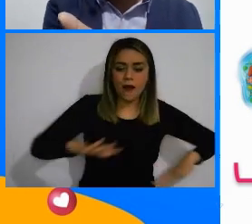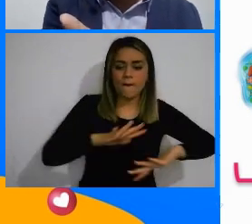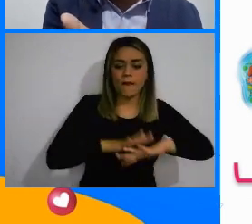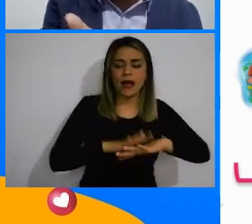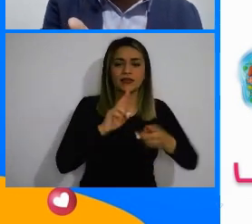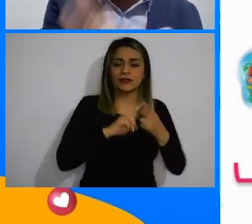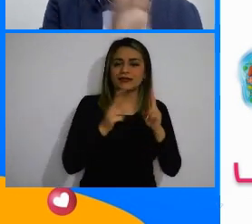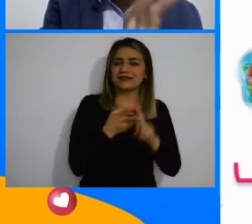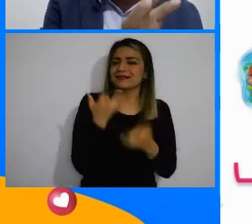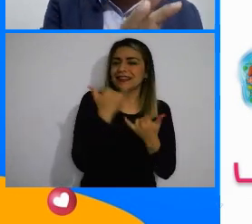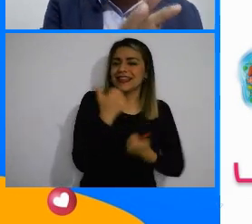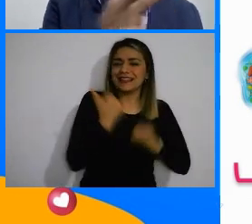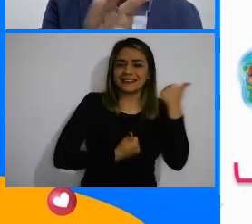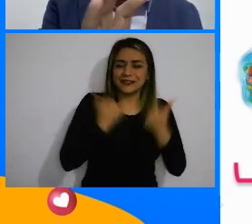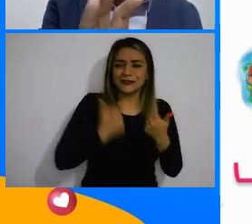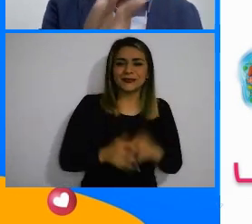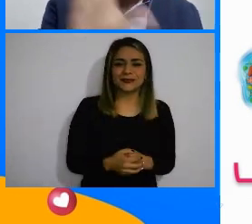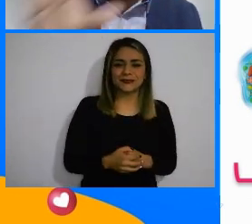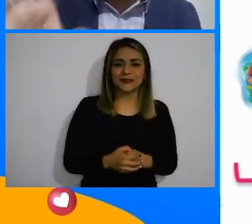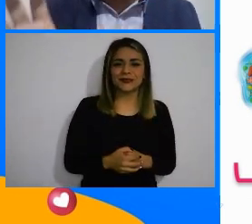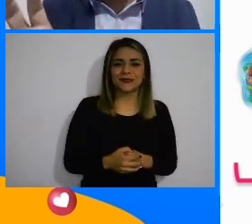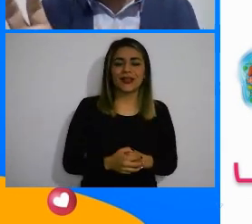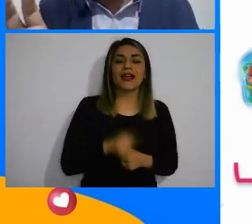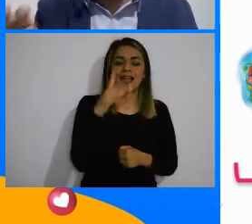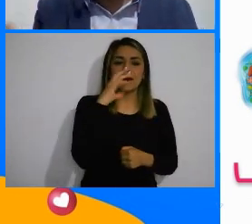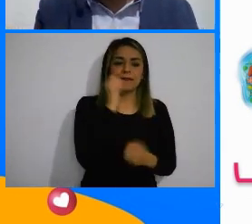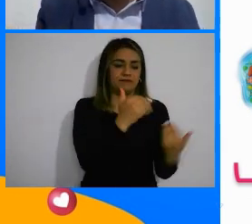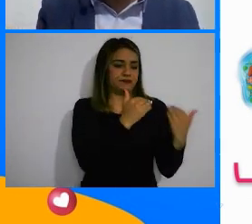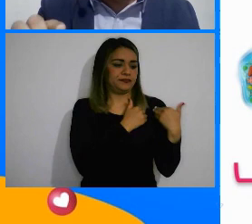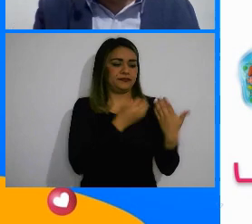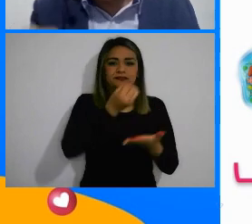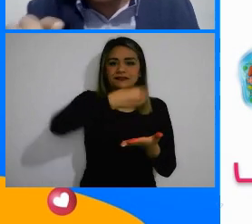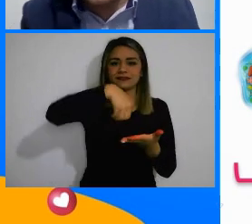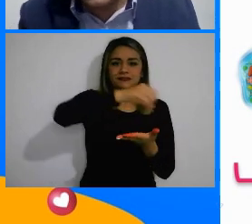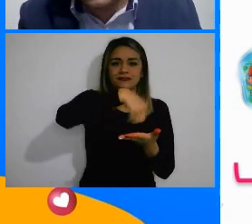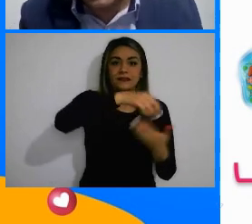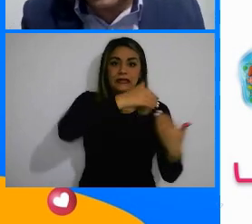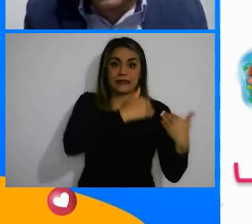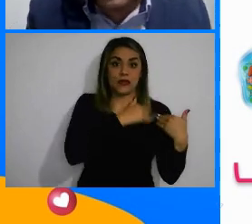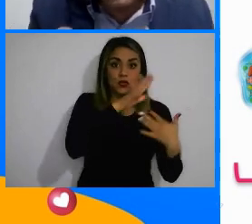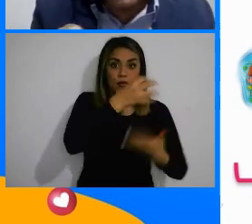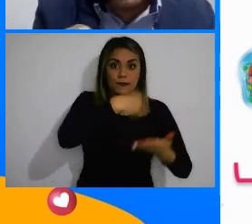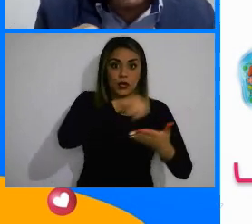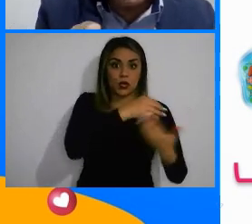umbral del cual se encarga la biología. Pero ahí